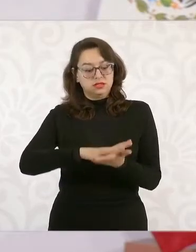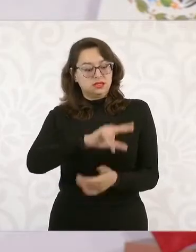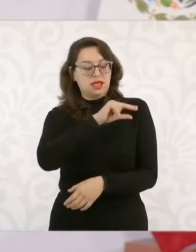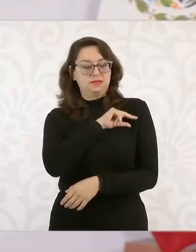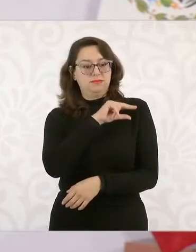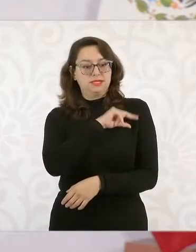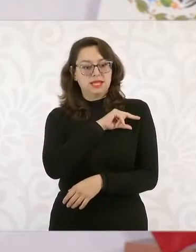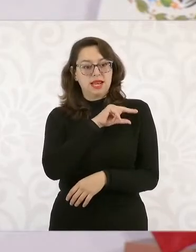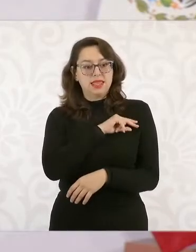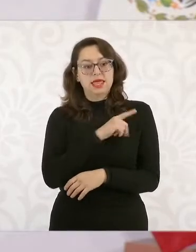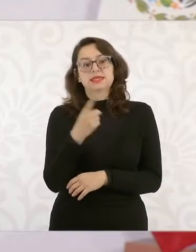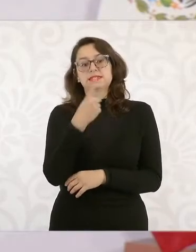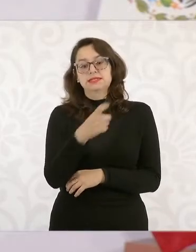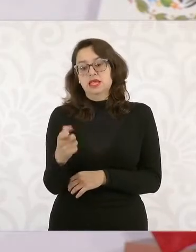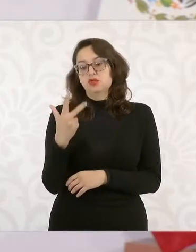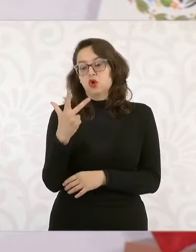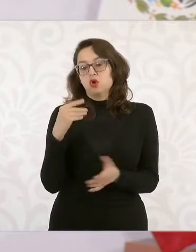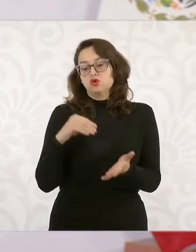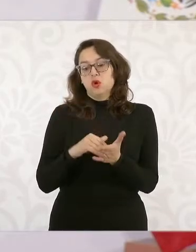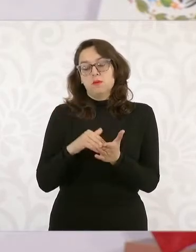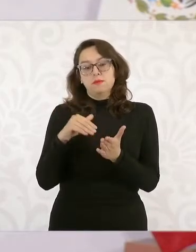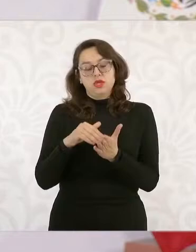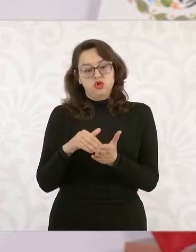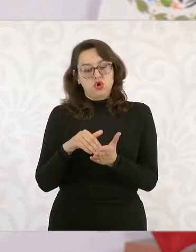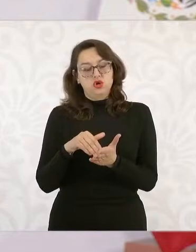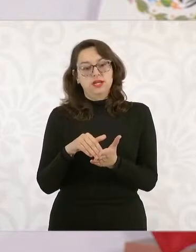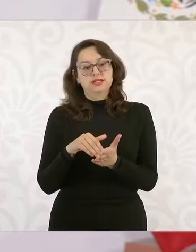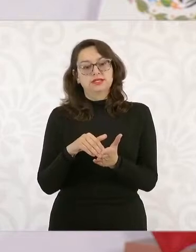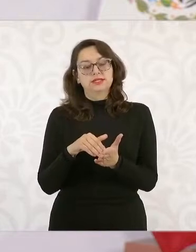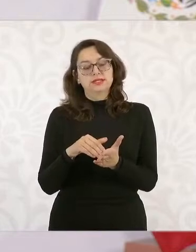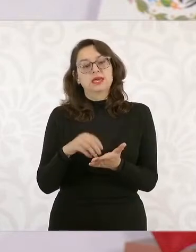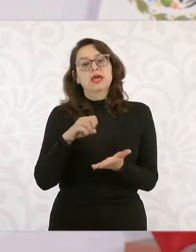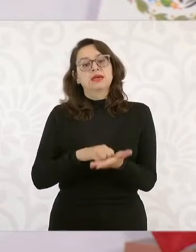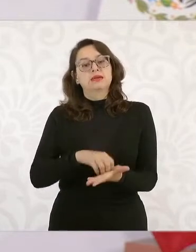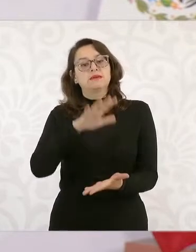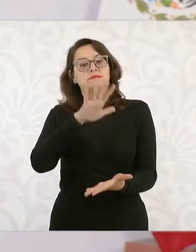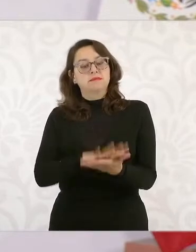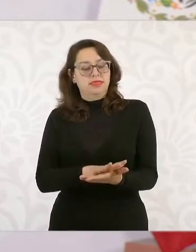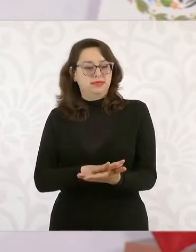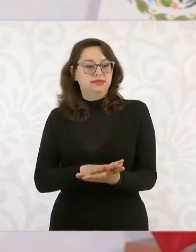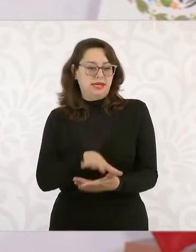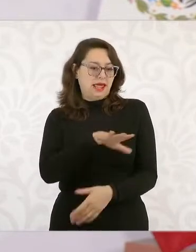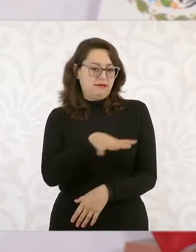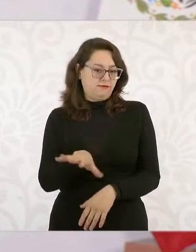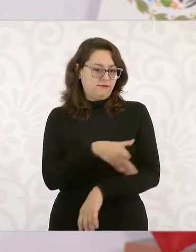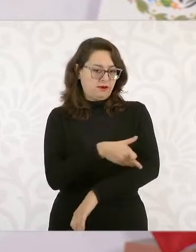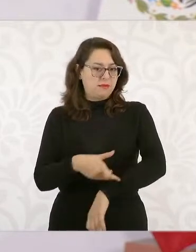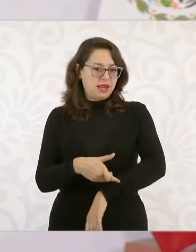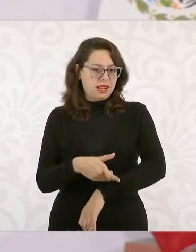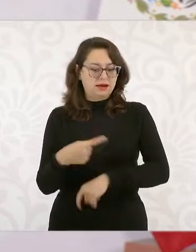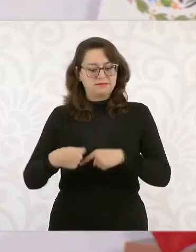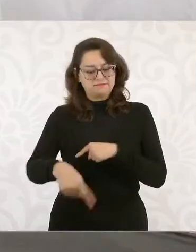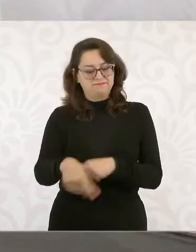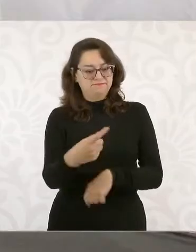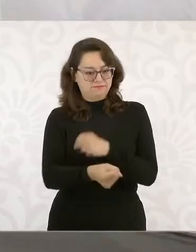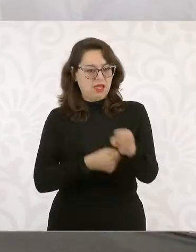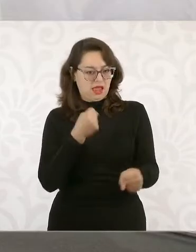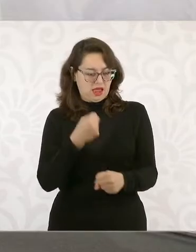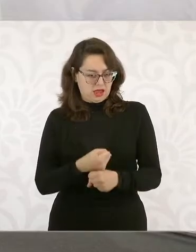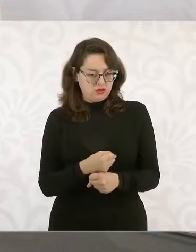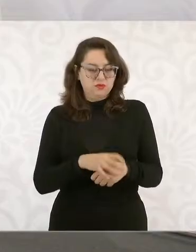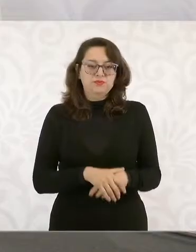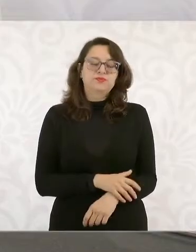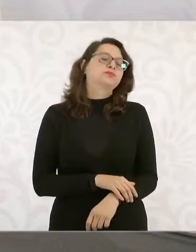y 108 millones de consultas de medicina familiar para este año.